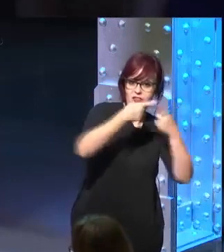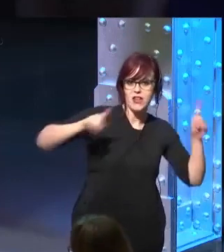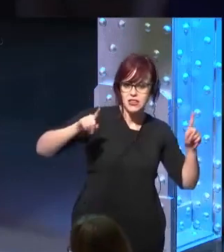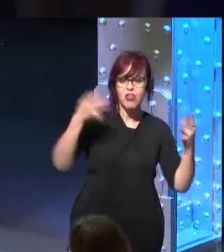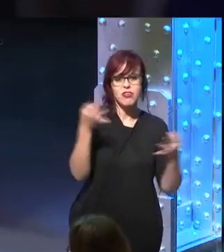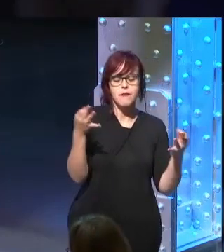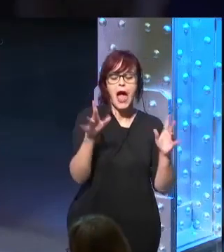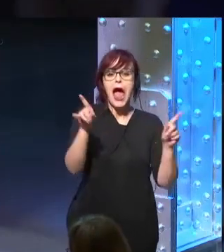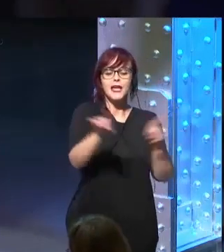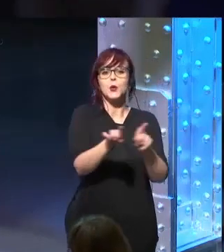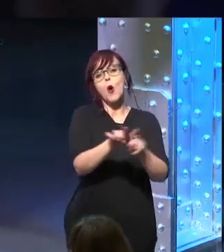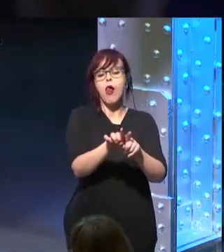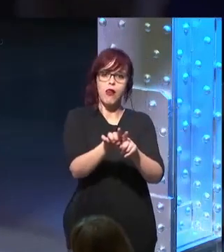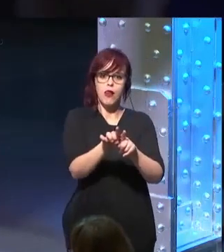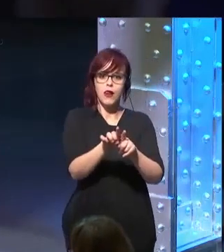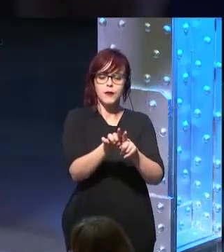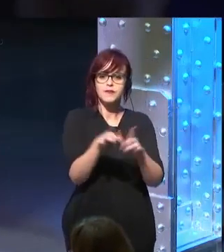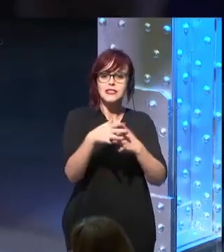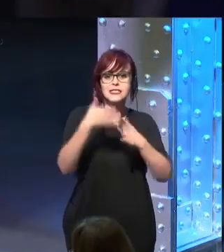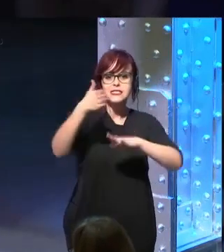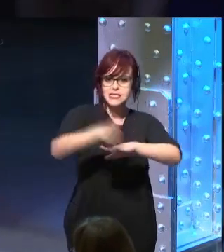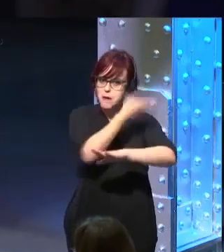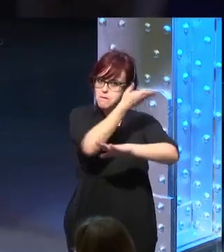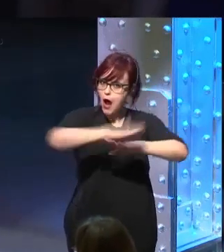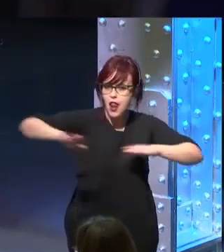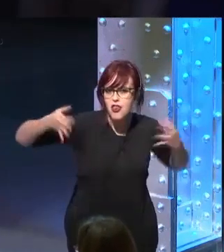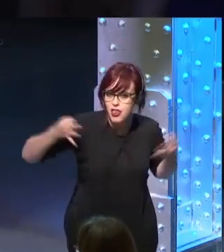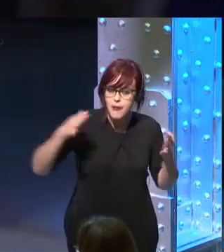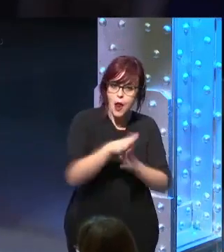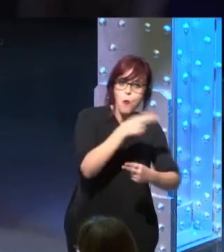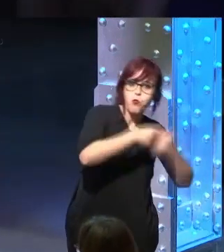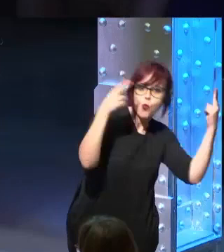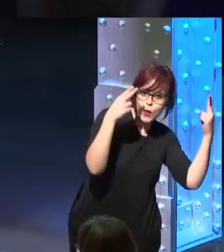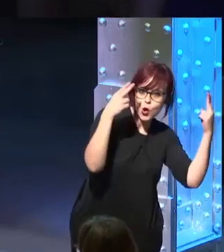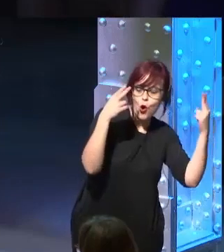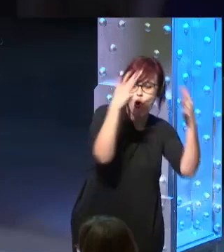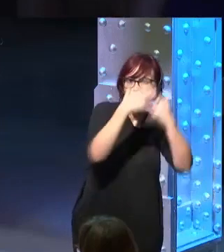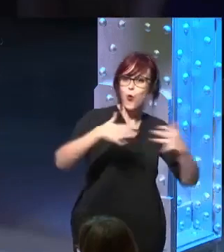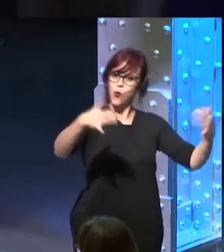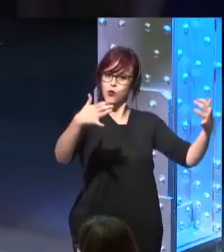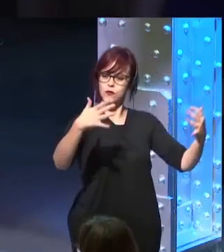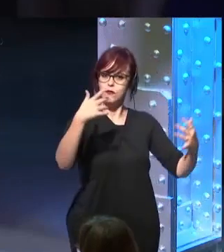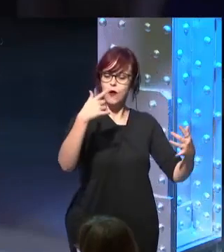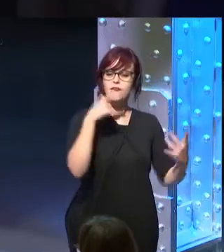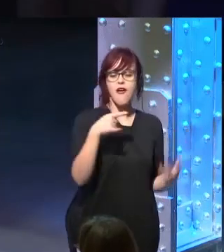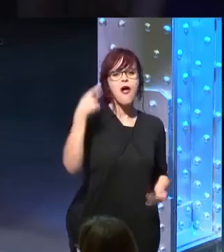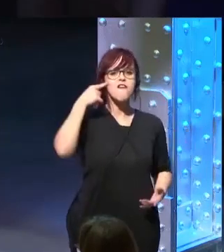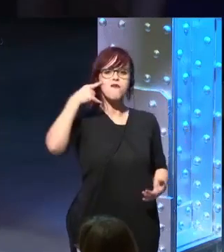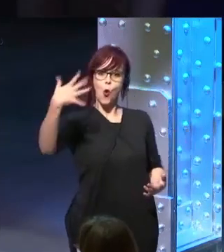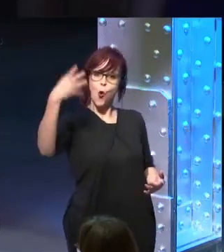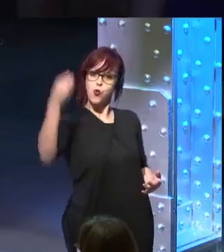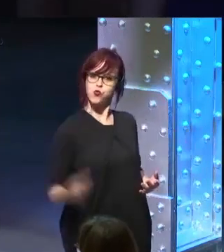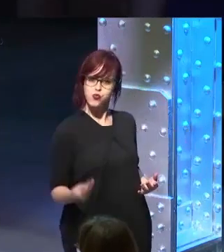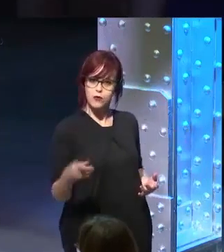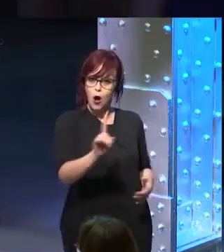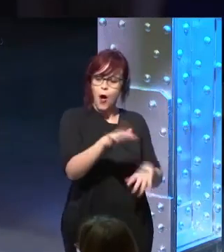por desacoplar, hay que separar lo público del prestigio. Hay que pensar en el